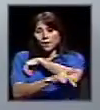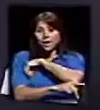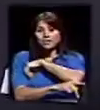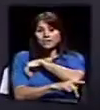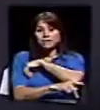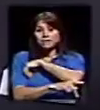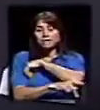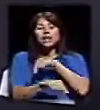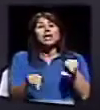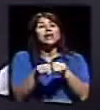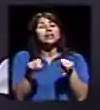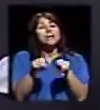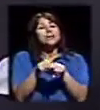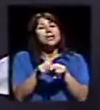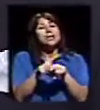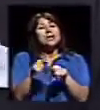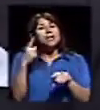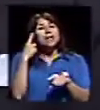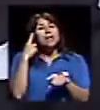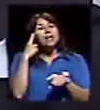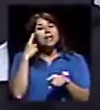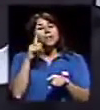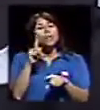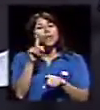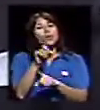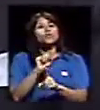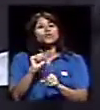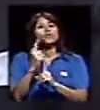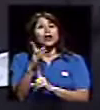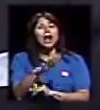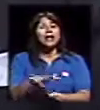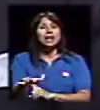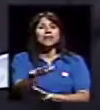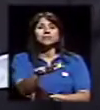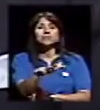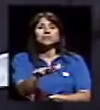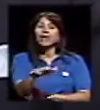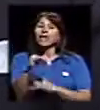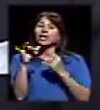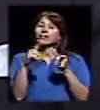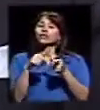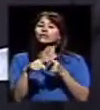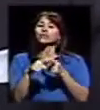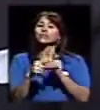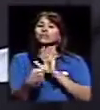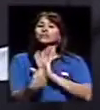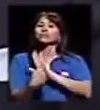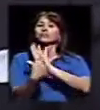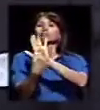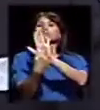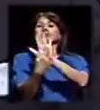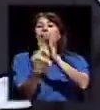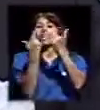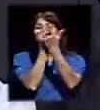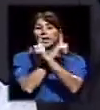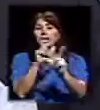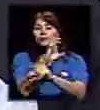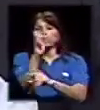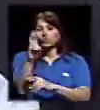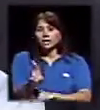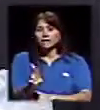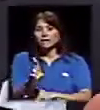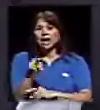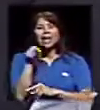su naturaleza sociológica, en un abanderado del liberalismo en Costa Rica, enfrentado gradualmente, pero de manera